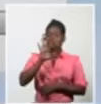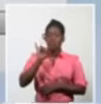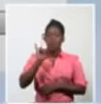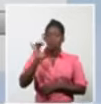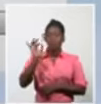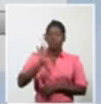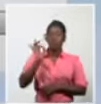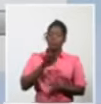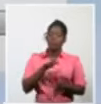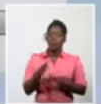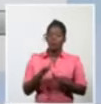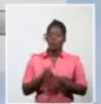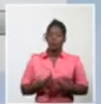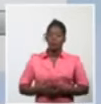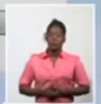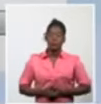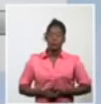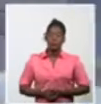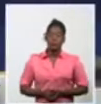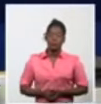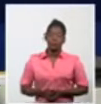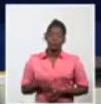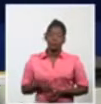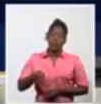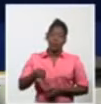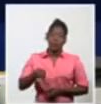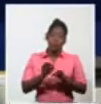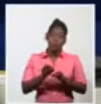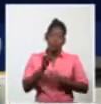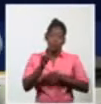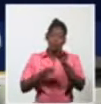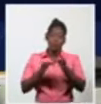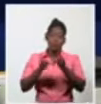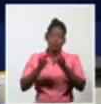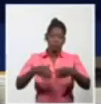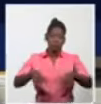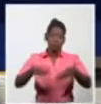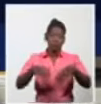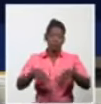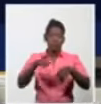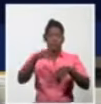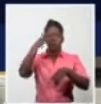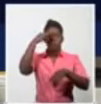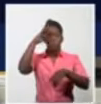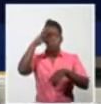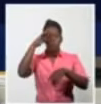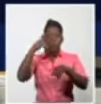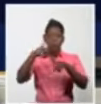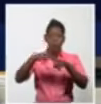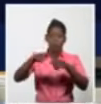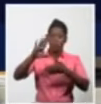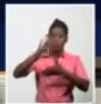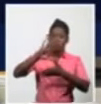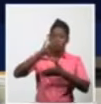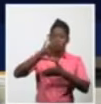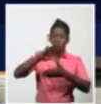5,56% como tal. Esa es la situación de Cuba, del mundo, que